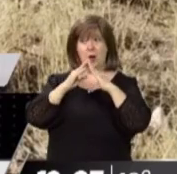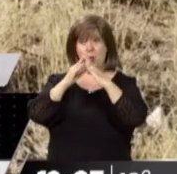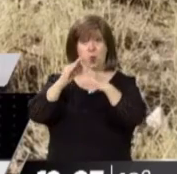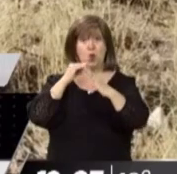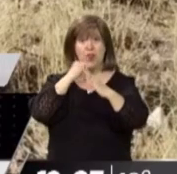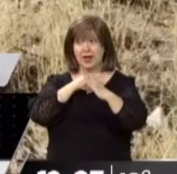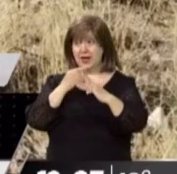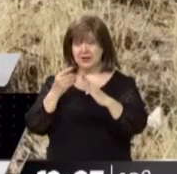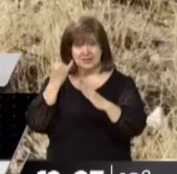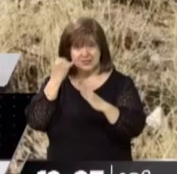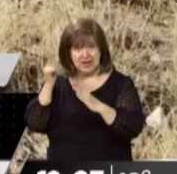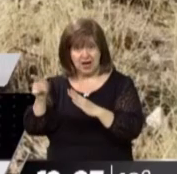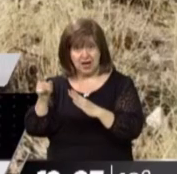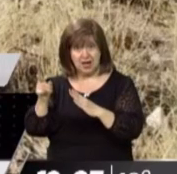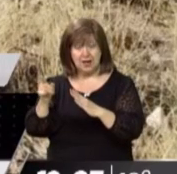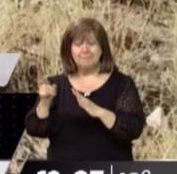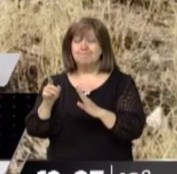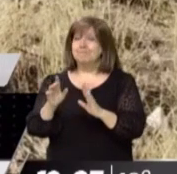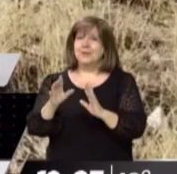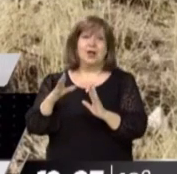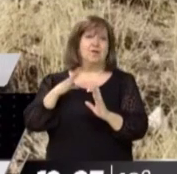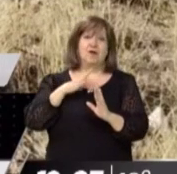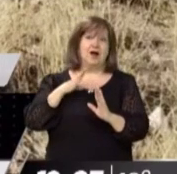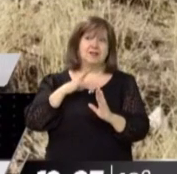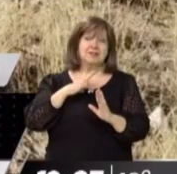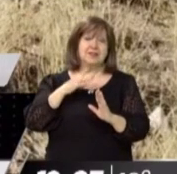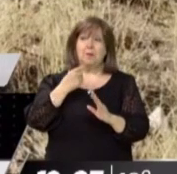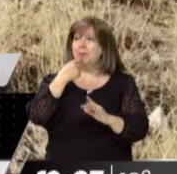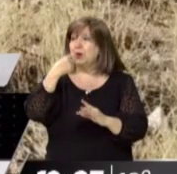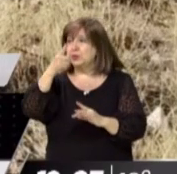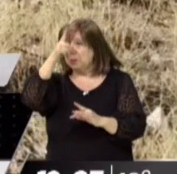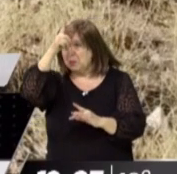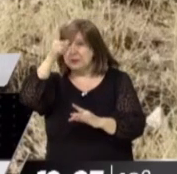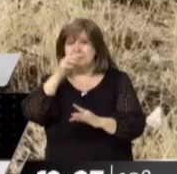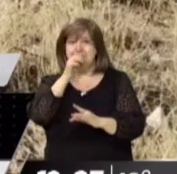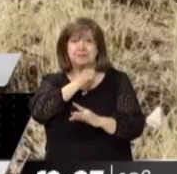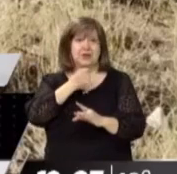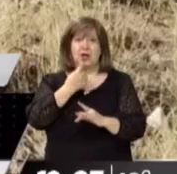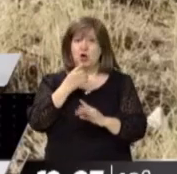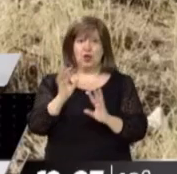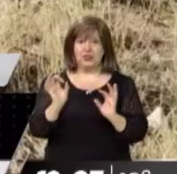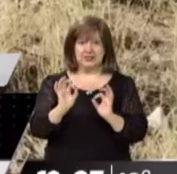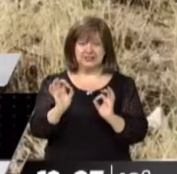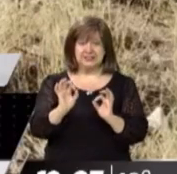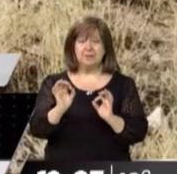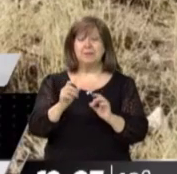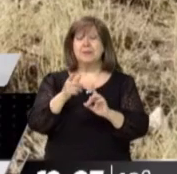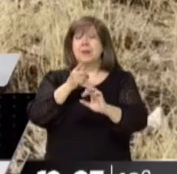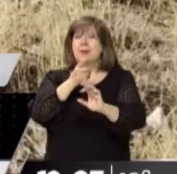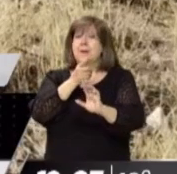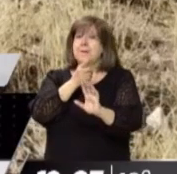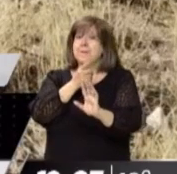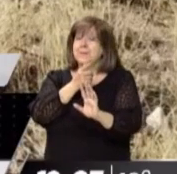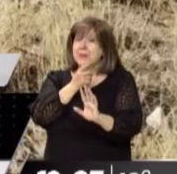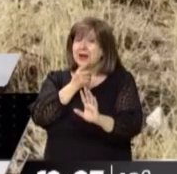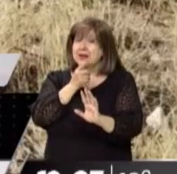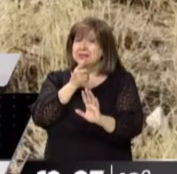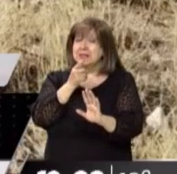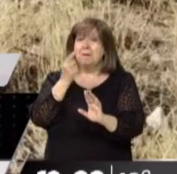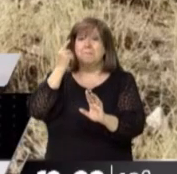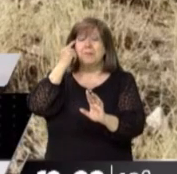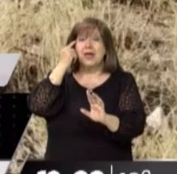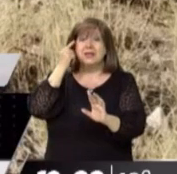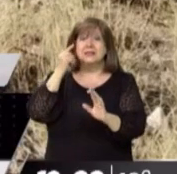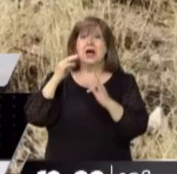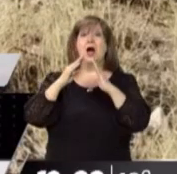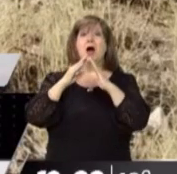de...? Al parecer procedió. No han trascendido mayores datos con respecto a esto. Se supone, y una de las hipótesis por el momento es que realmente